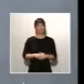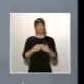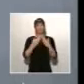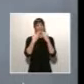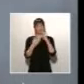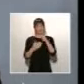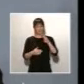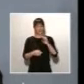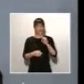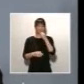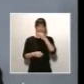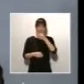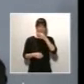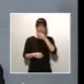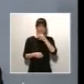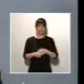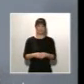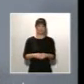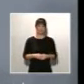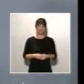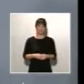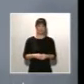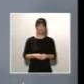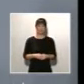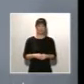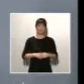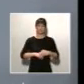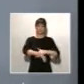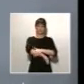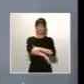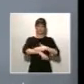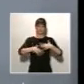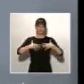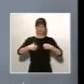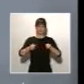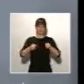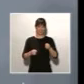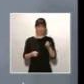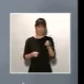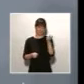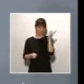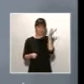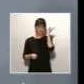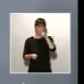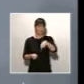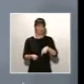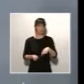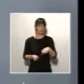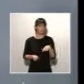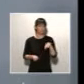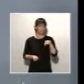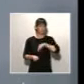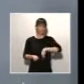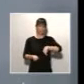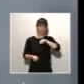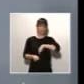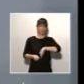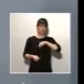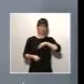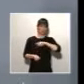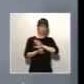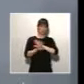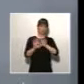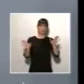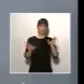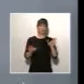tardes. Desde el Ministerio de Sanidad, como saben, somos perfectamente conscientes de las fortalezas que tiene nuestro